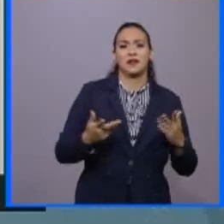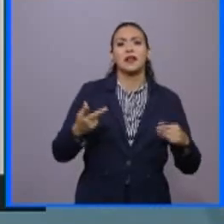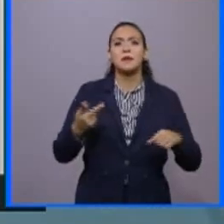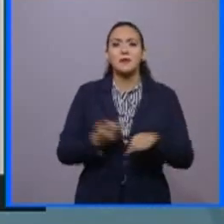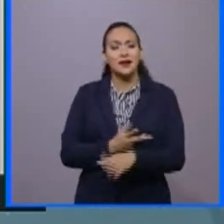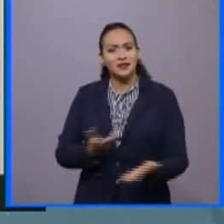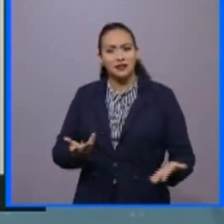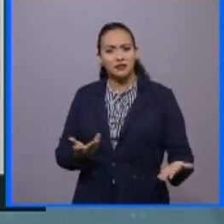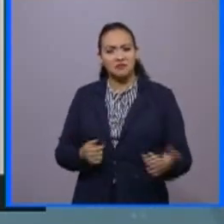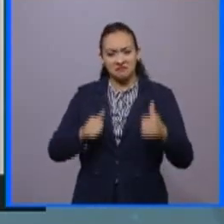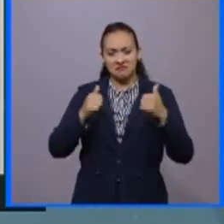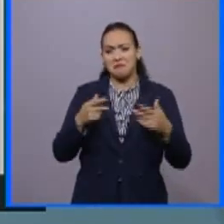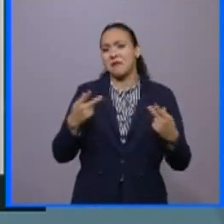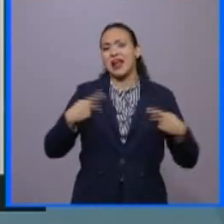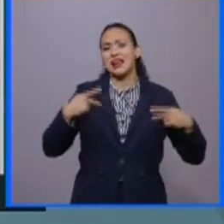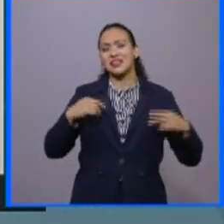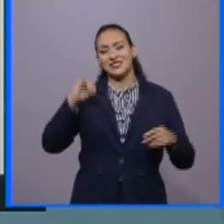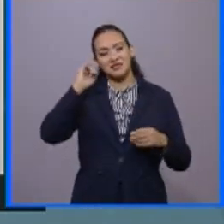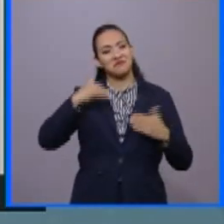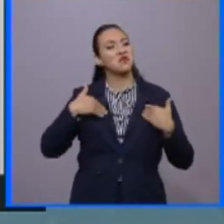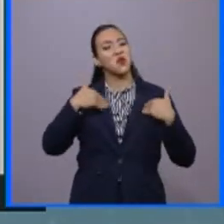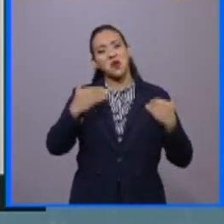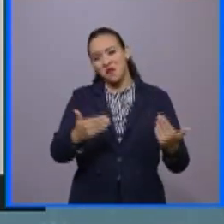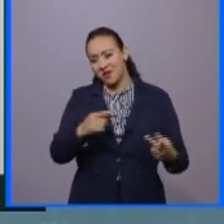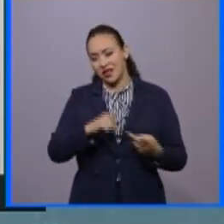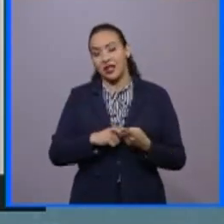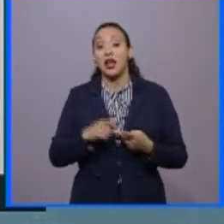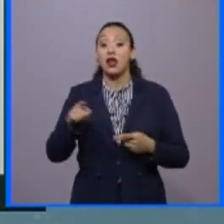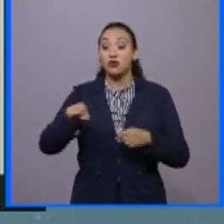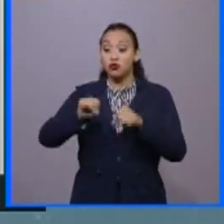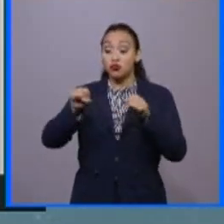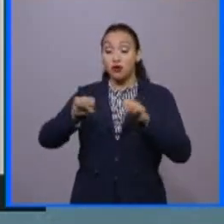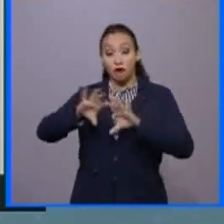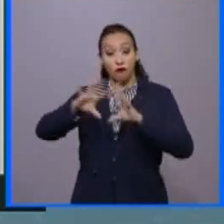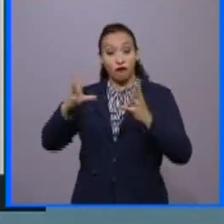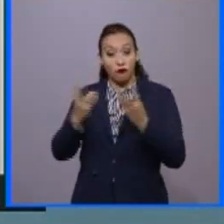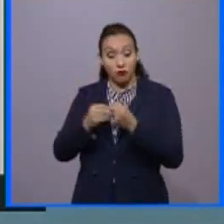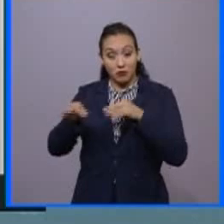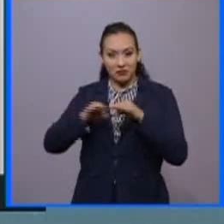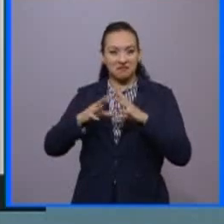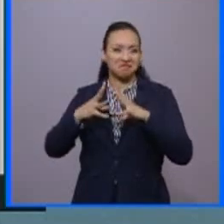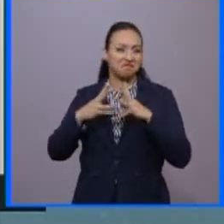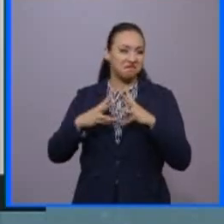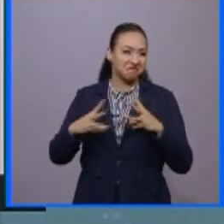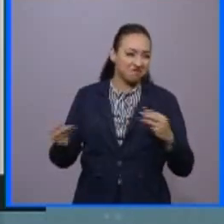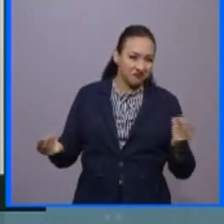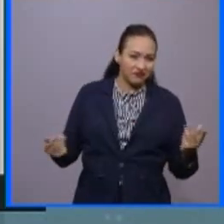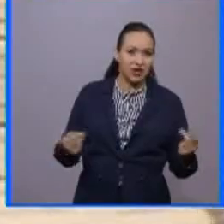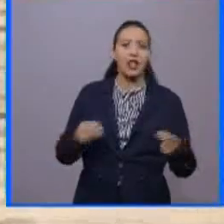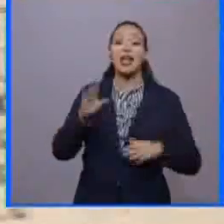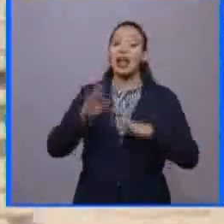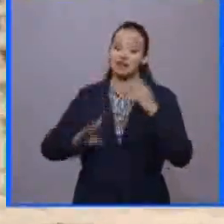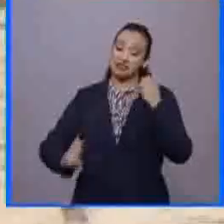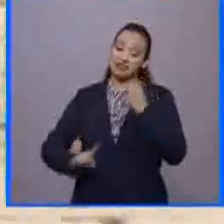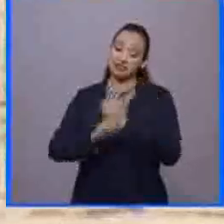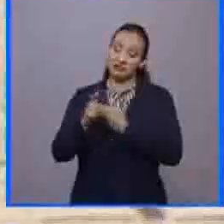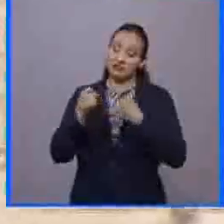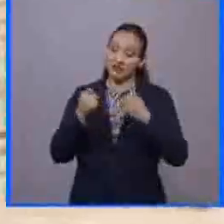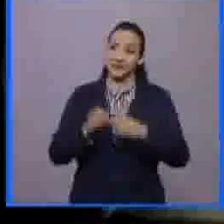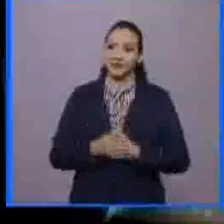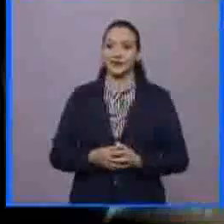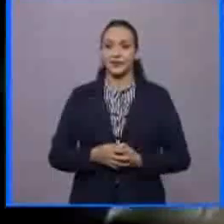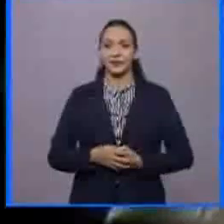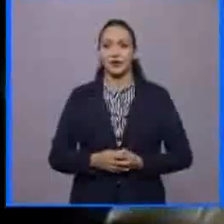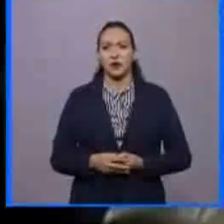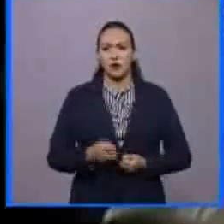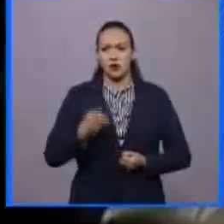termina por generar desconfianza, desplazamiento de los sistemas normativos tradicionales y a menudo conflictos. Por lo